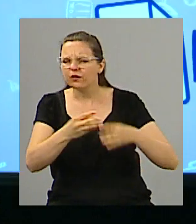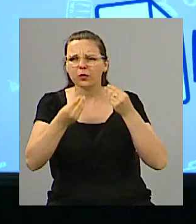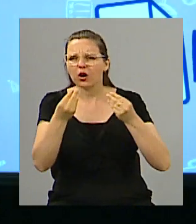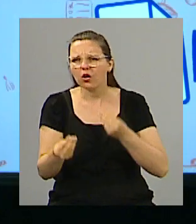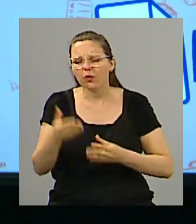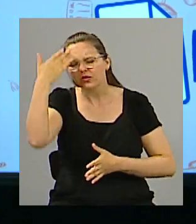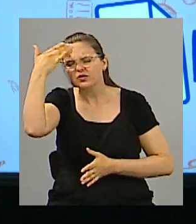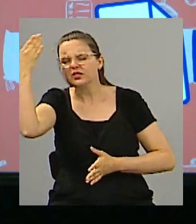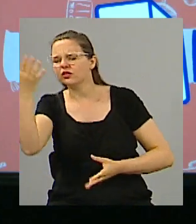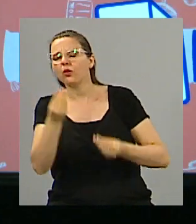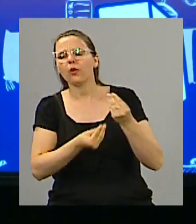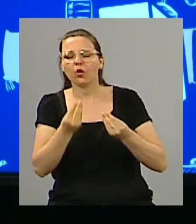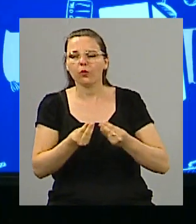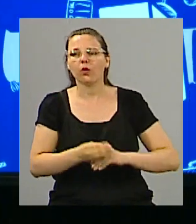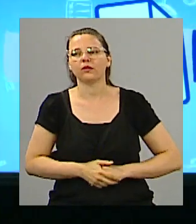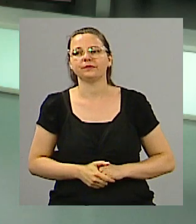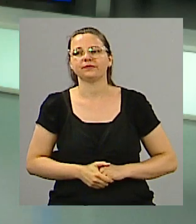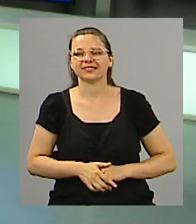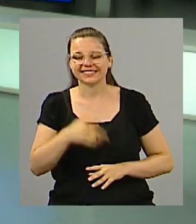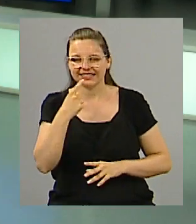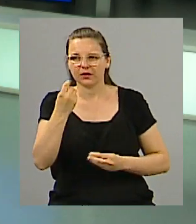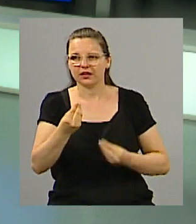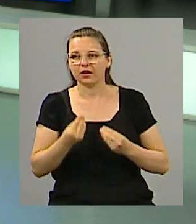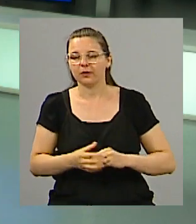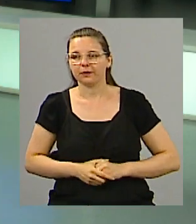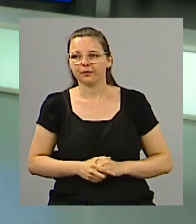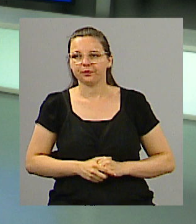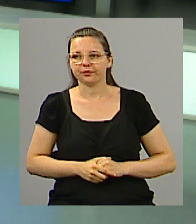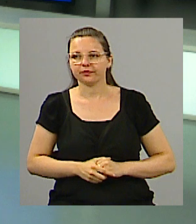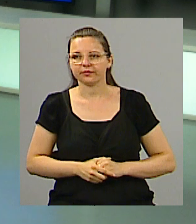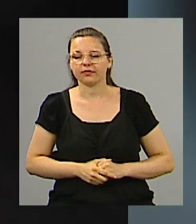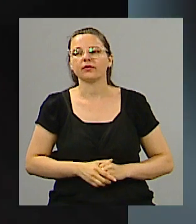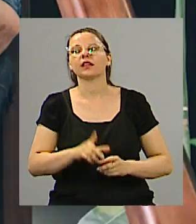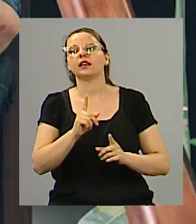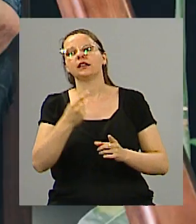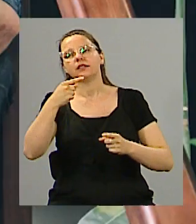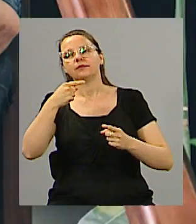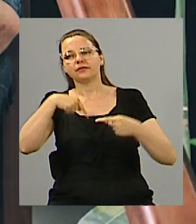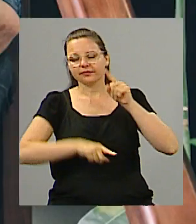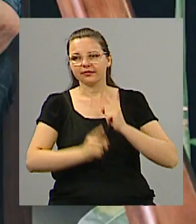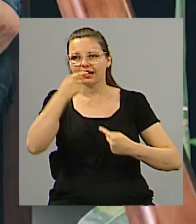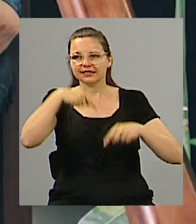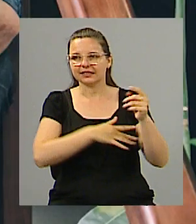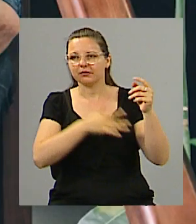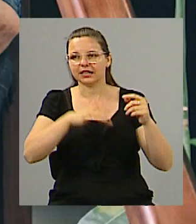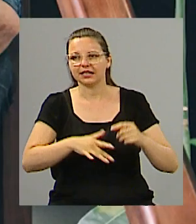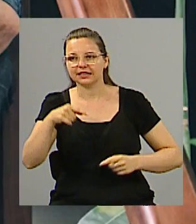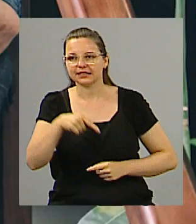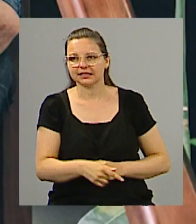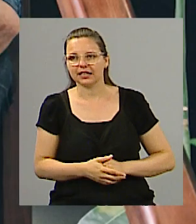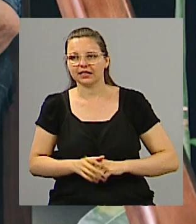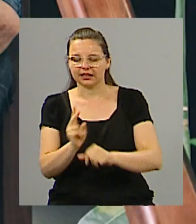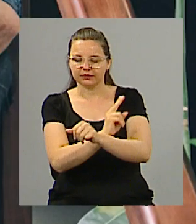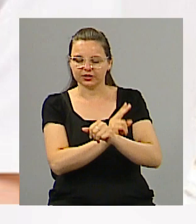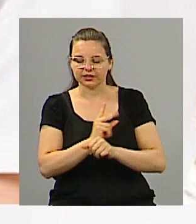síntomas y cómo era, qué es lo que atacaba, que era el sistema inmunológico. Sí. Pero a pesar de eso, todavía la sociedad no